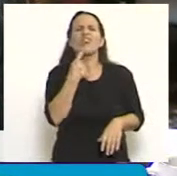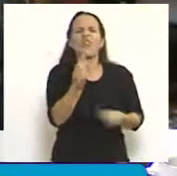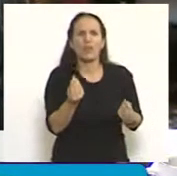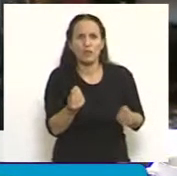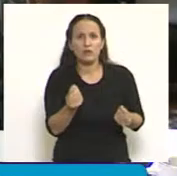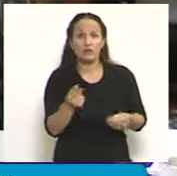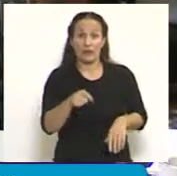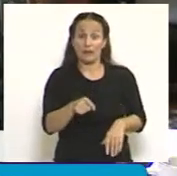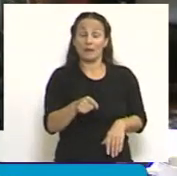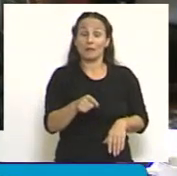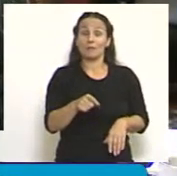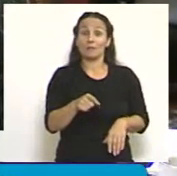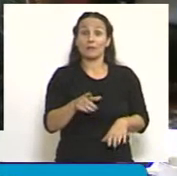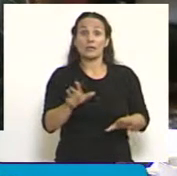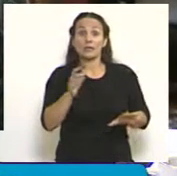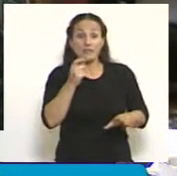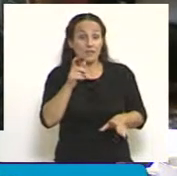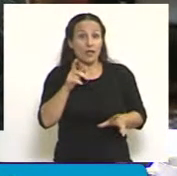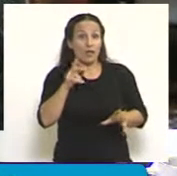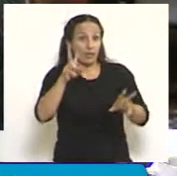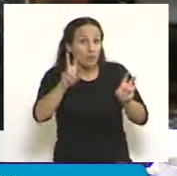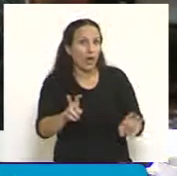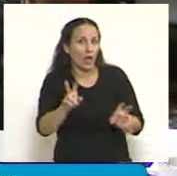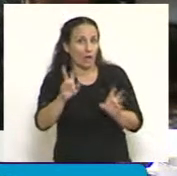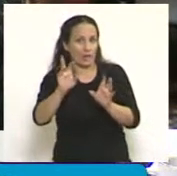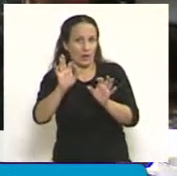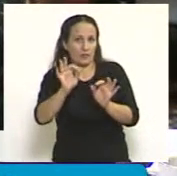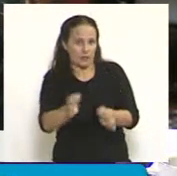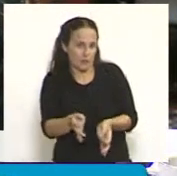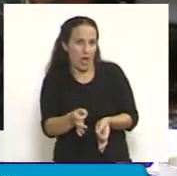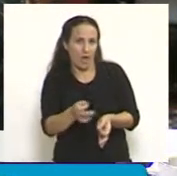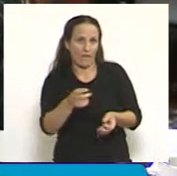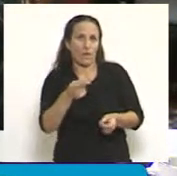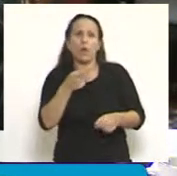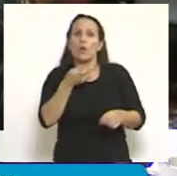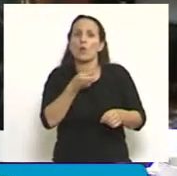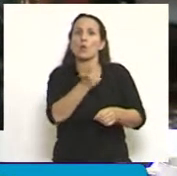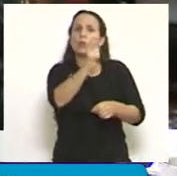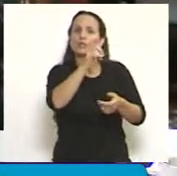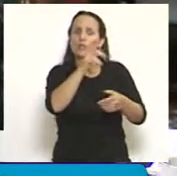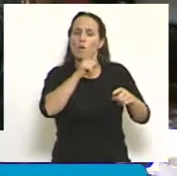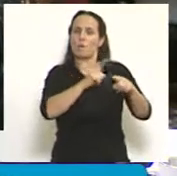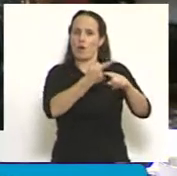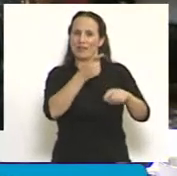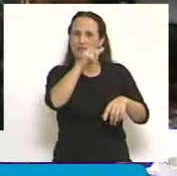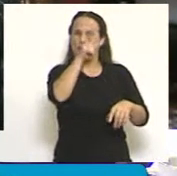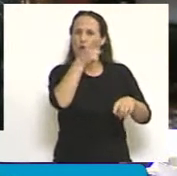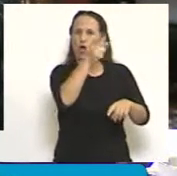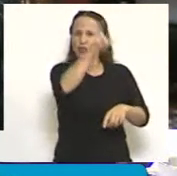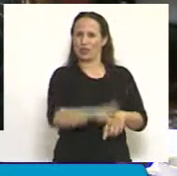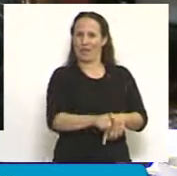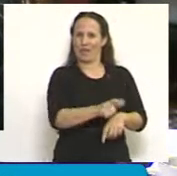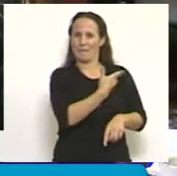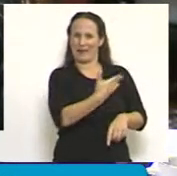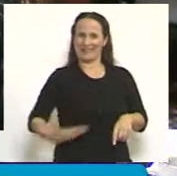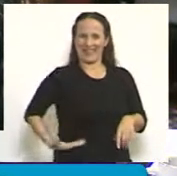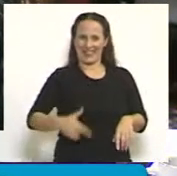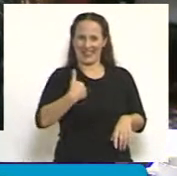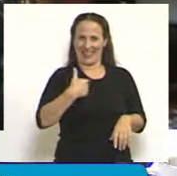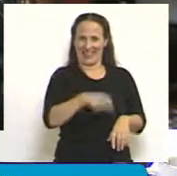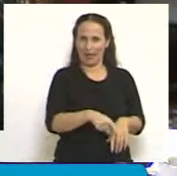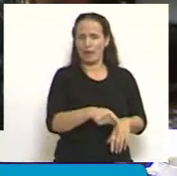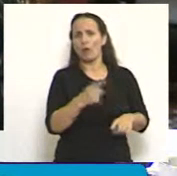declaraciones de legisladores con los que he compartido distintos ámbitos laborales, aunque no piensen de la misma